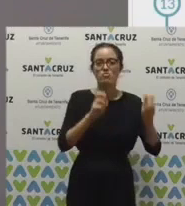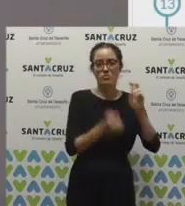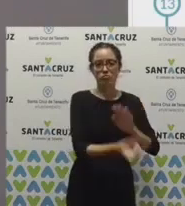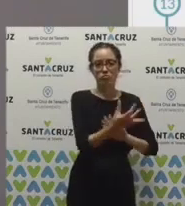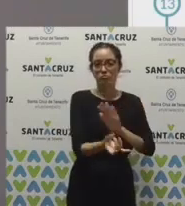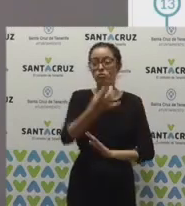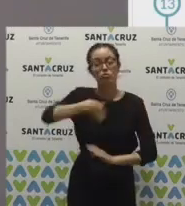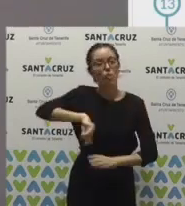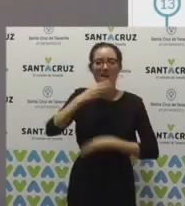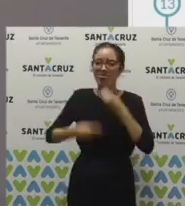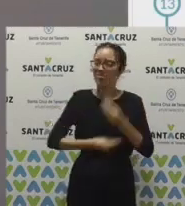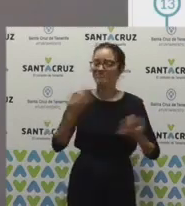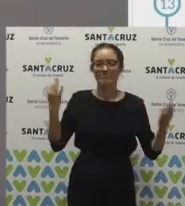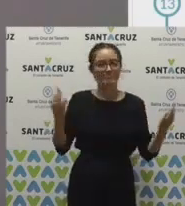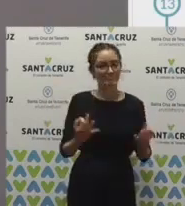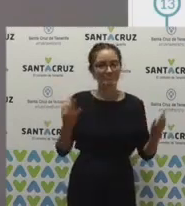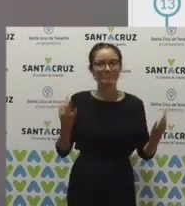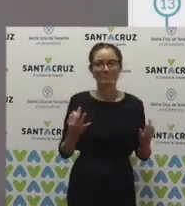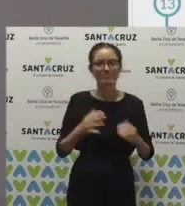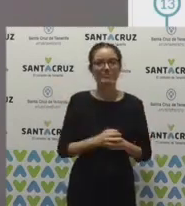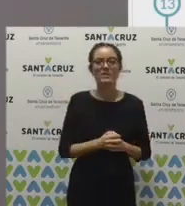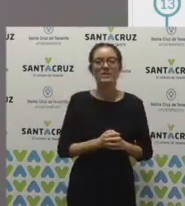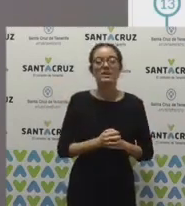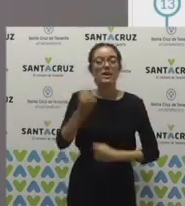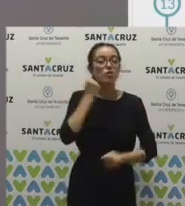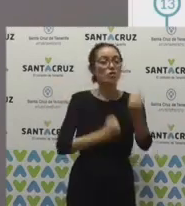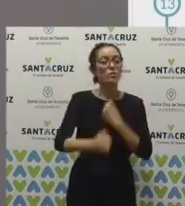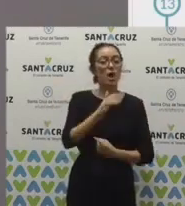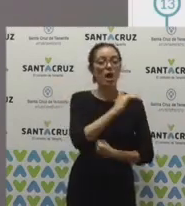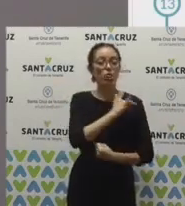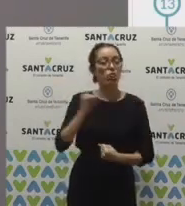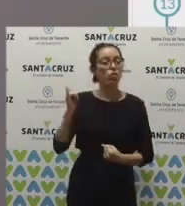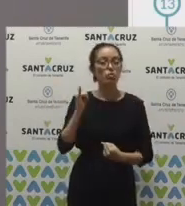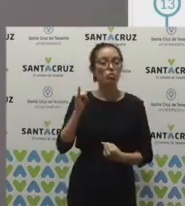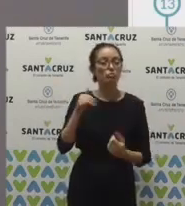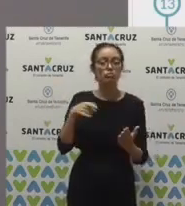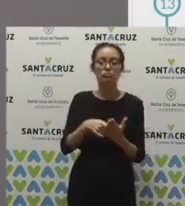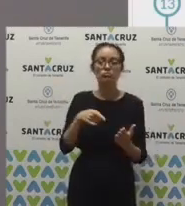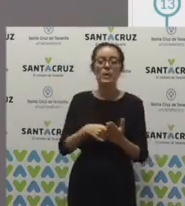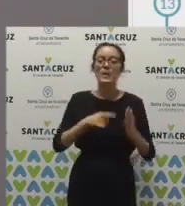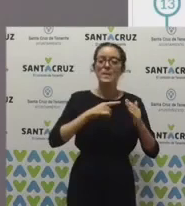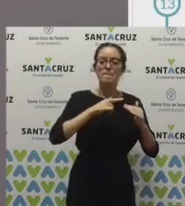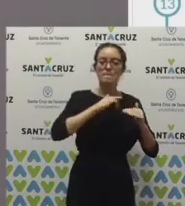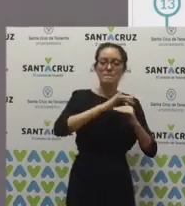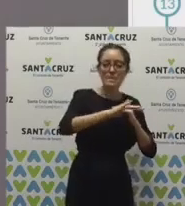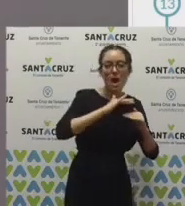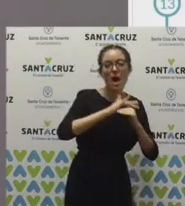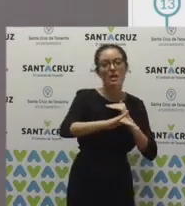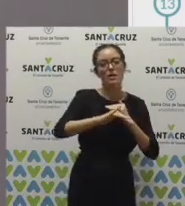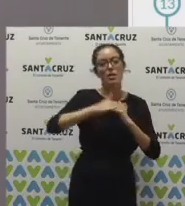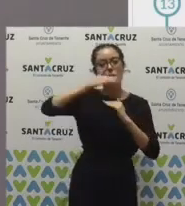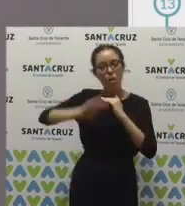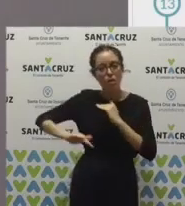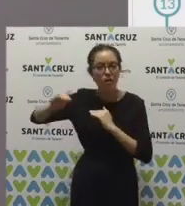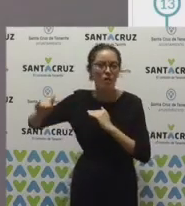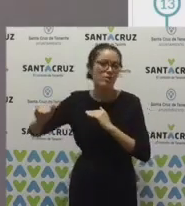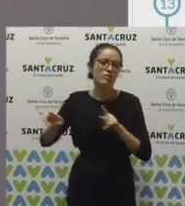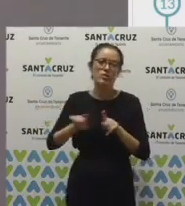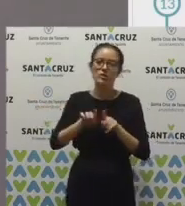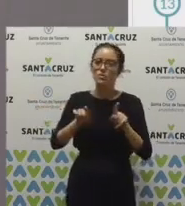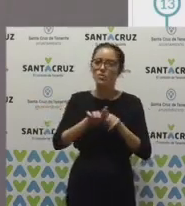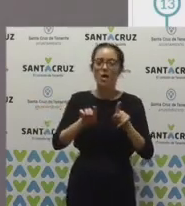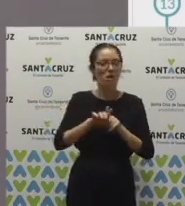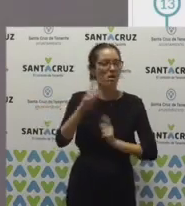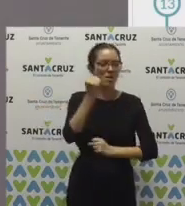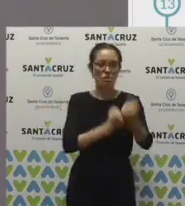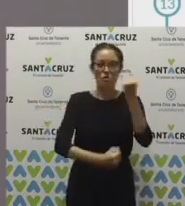sí o sí la economía azul reconoce la importancia de los mares y de los océanos como motores de la economía por su